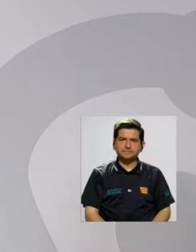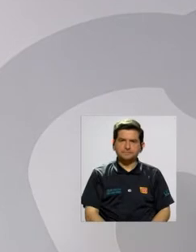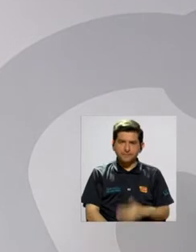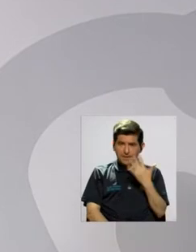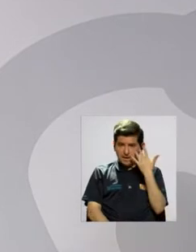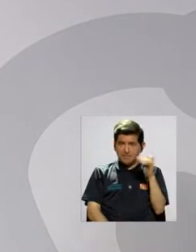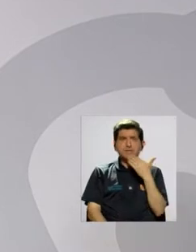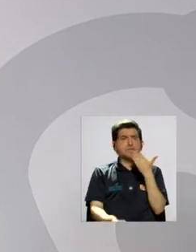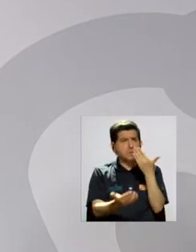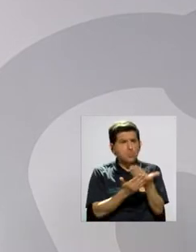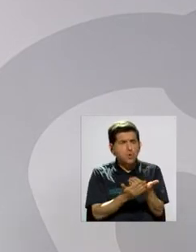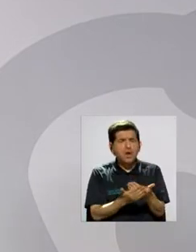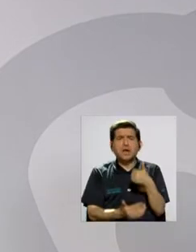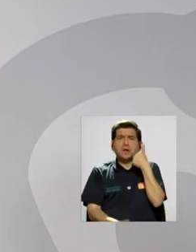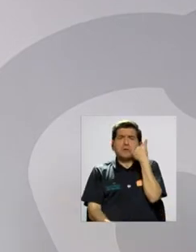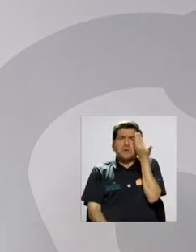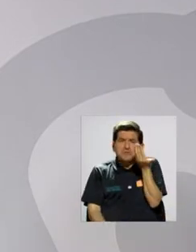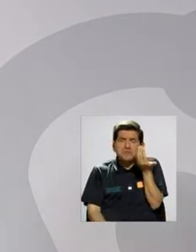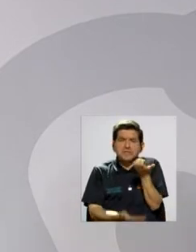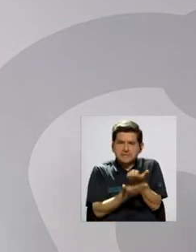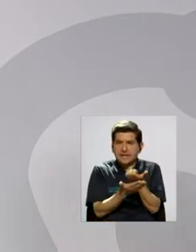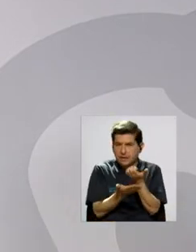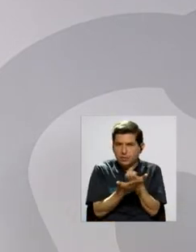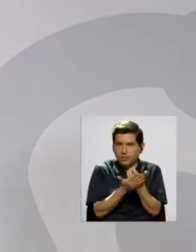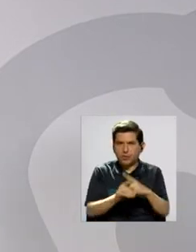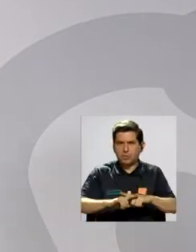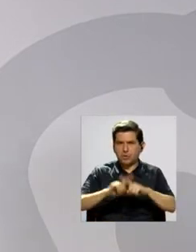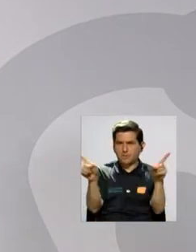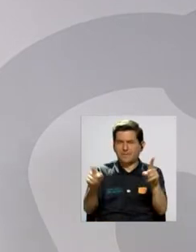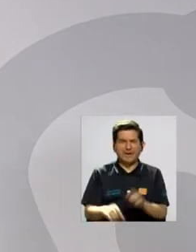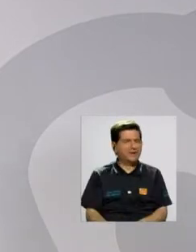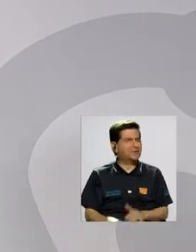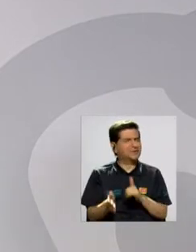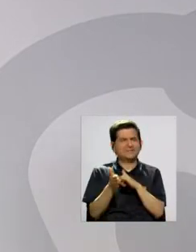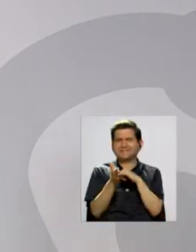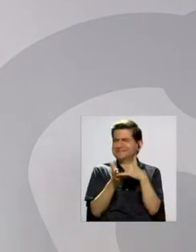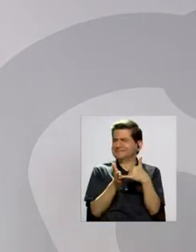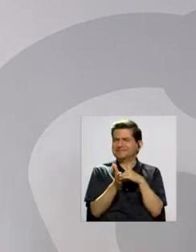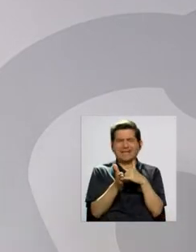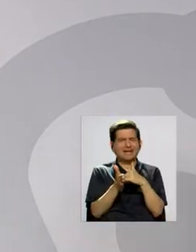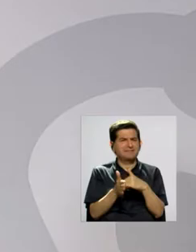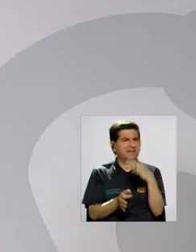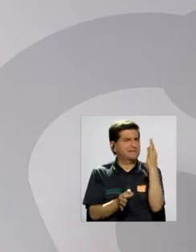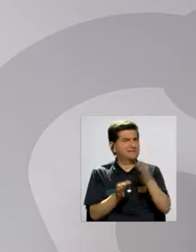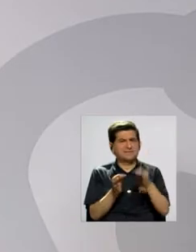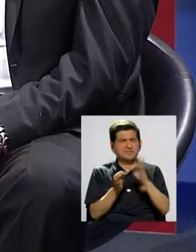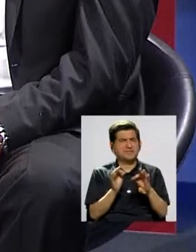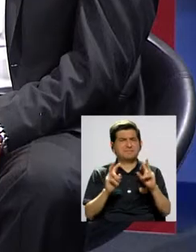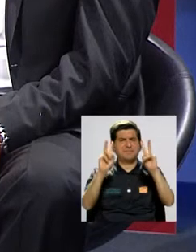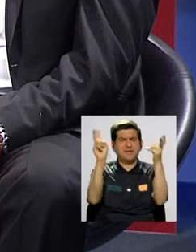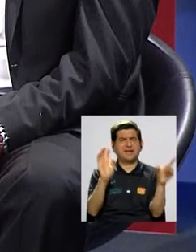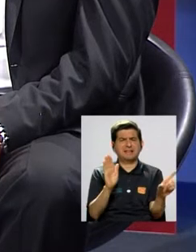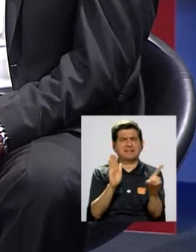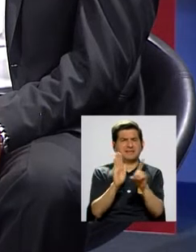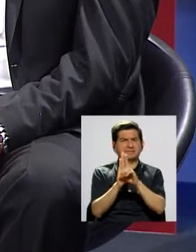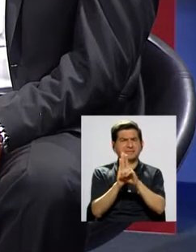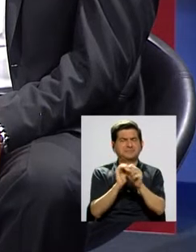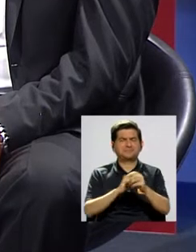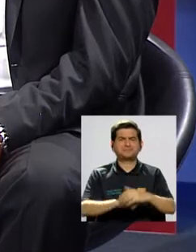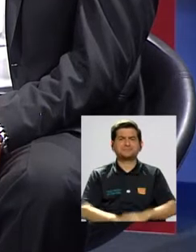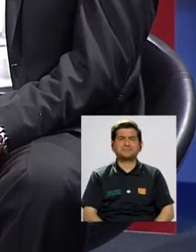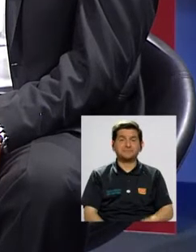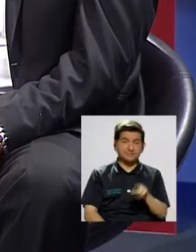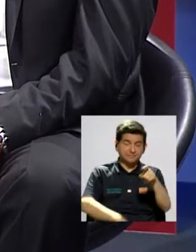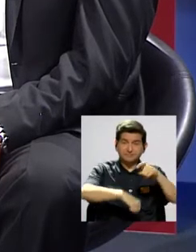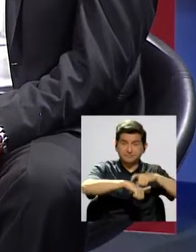que es bueno y fácil para lo económico, pero muy débil y poco sencillo para los derechos. Y es